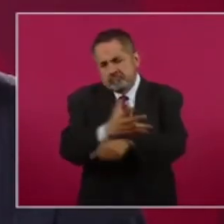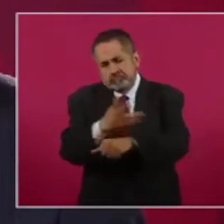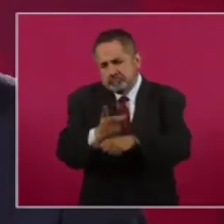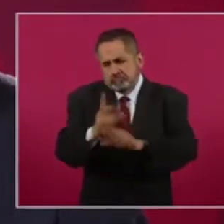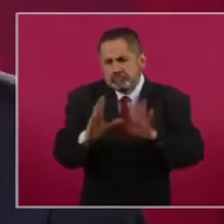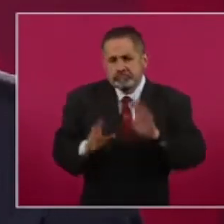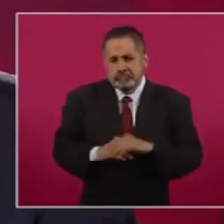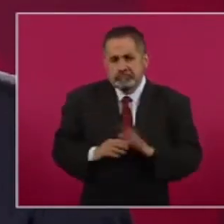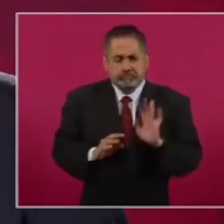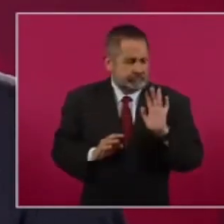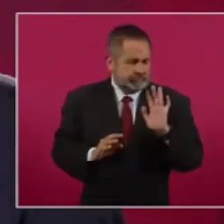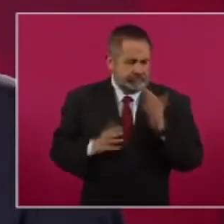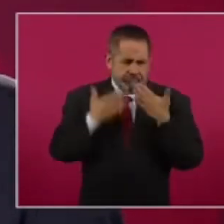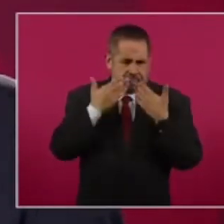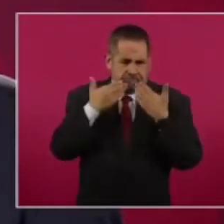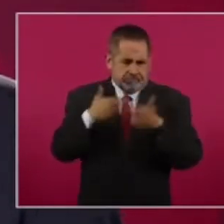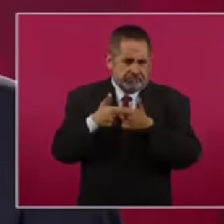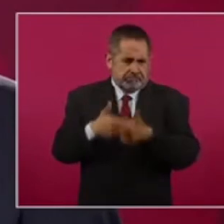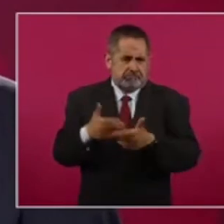por nada.